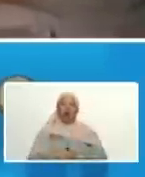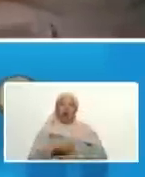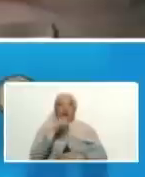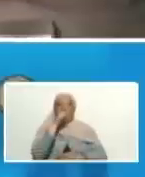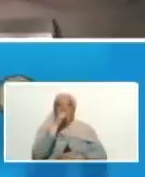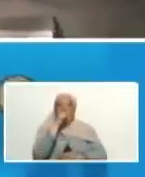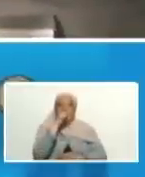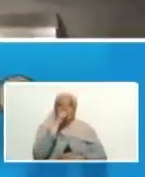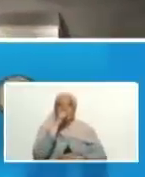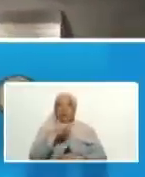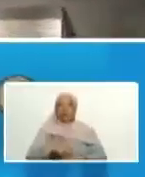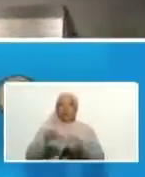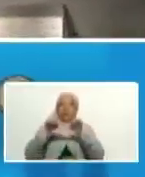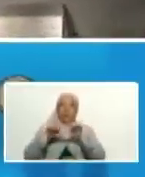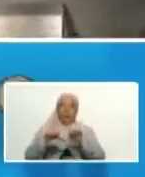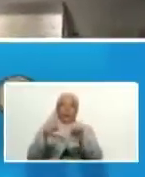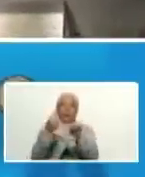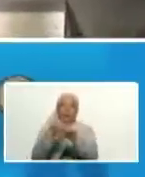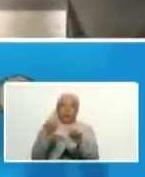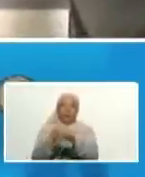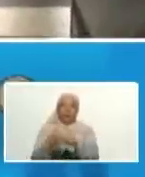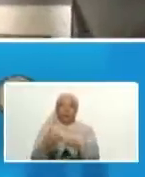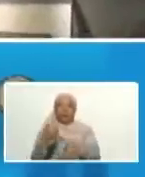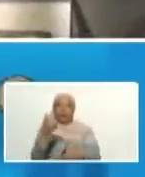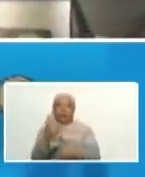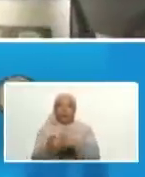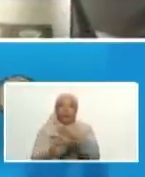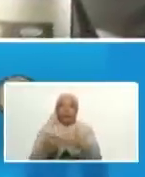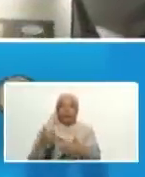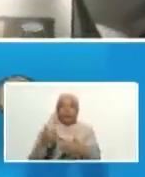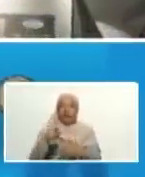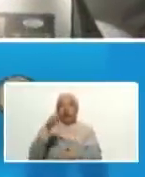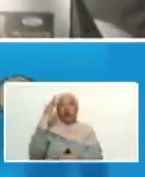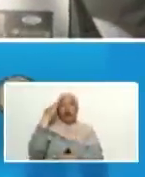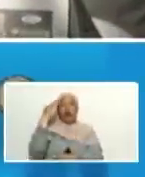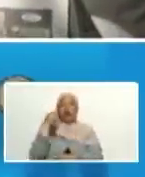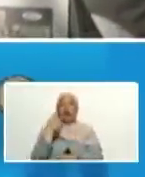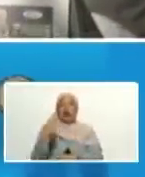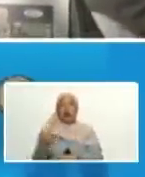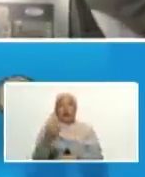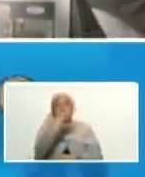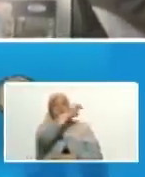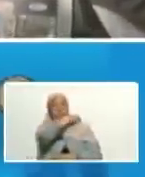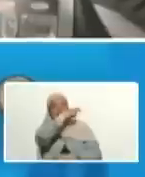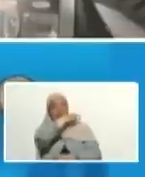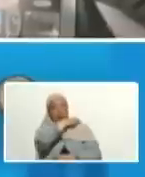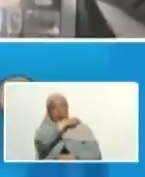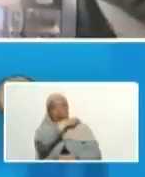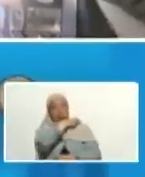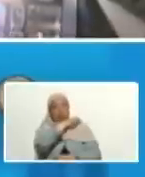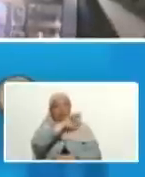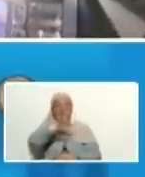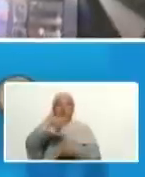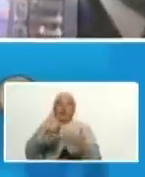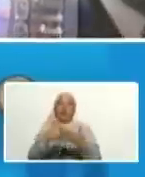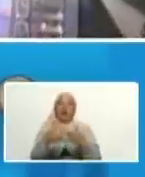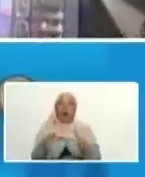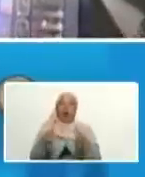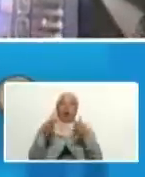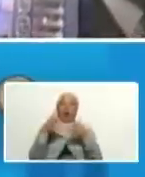y hay que continuar a ese paso. Ya lo decía el general Padrino, entre los grandes